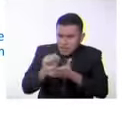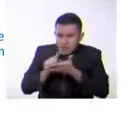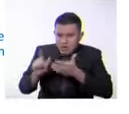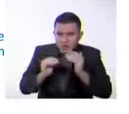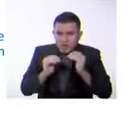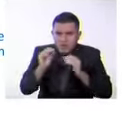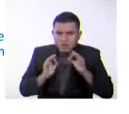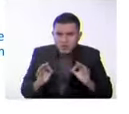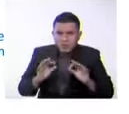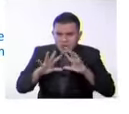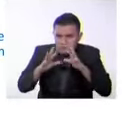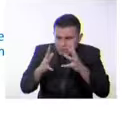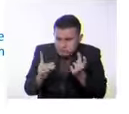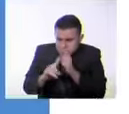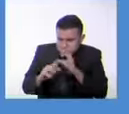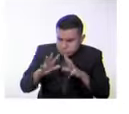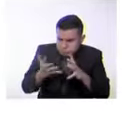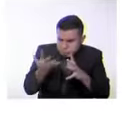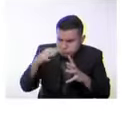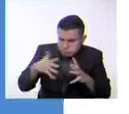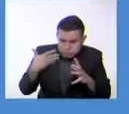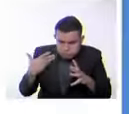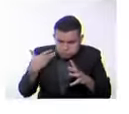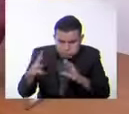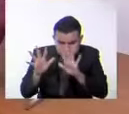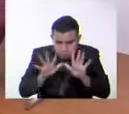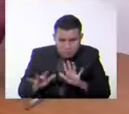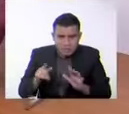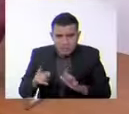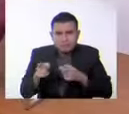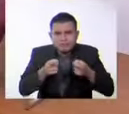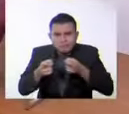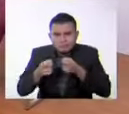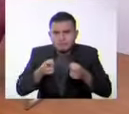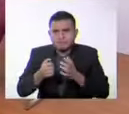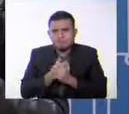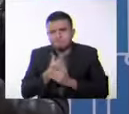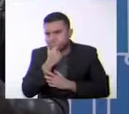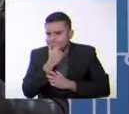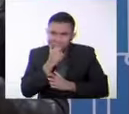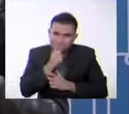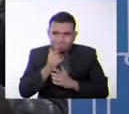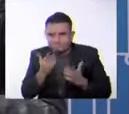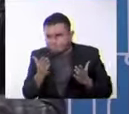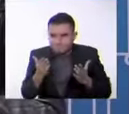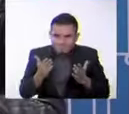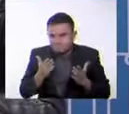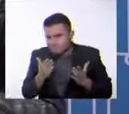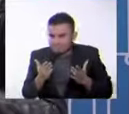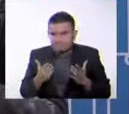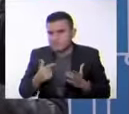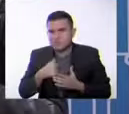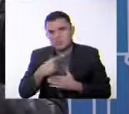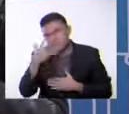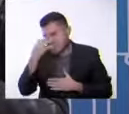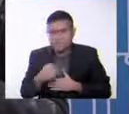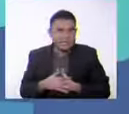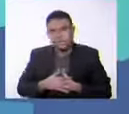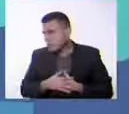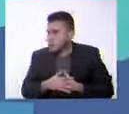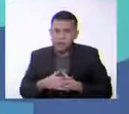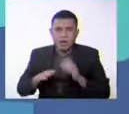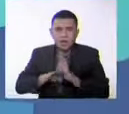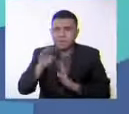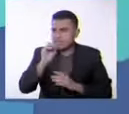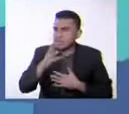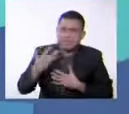y cuando ellos se expresan condicionan la forma de ser de los jóvenes? No me suena, creería que no. Además dice de